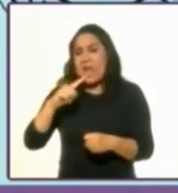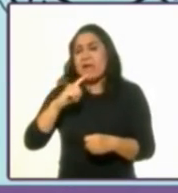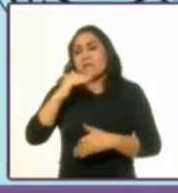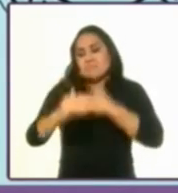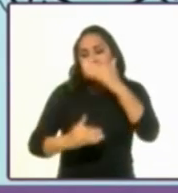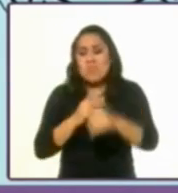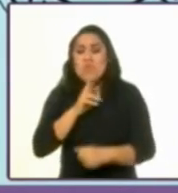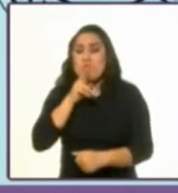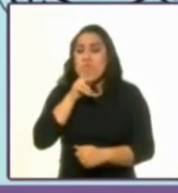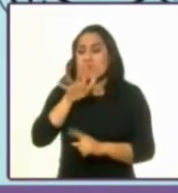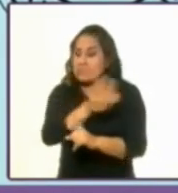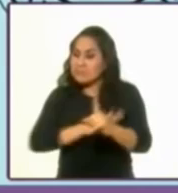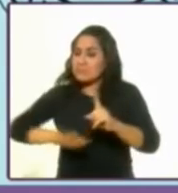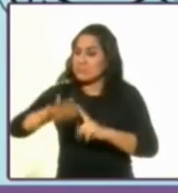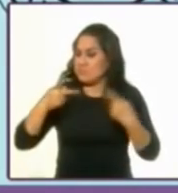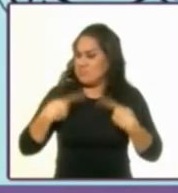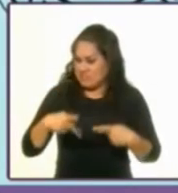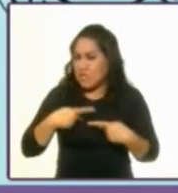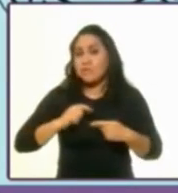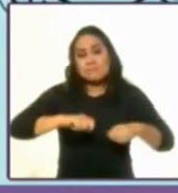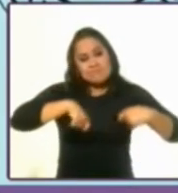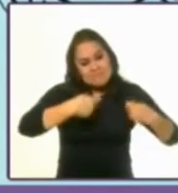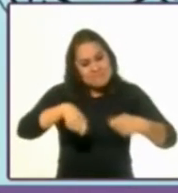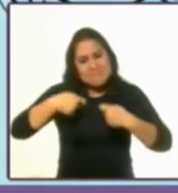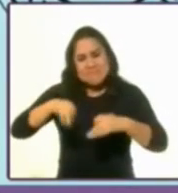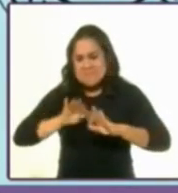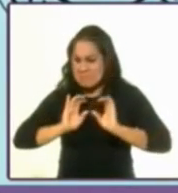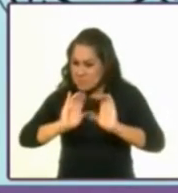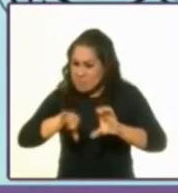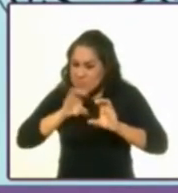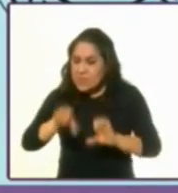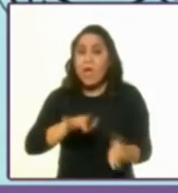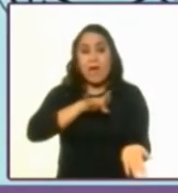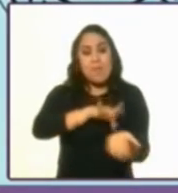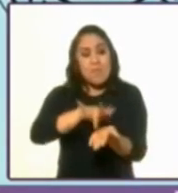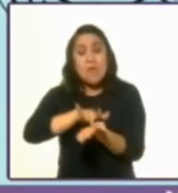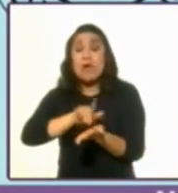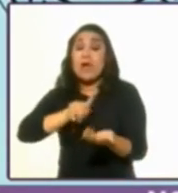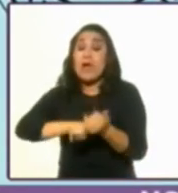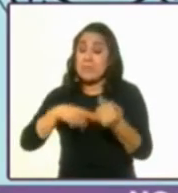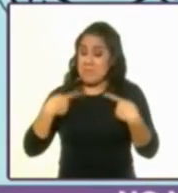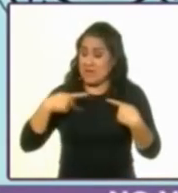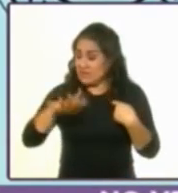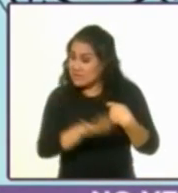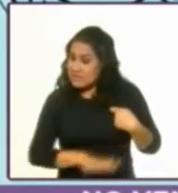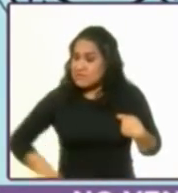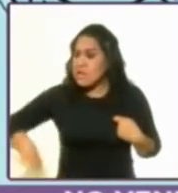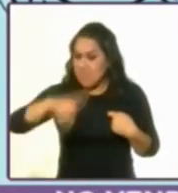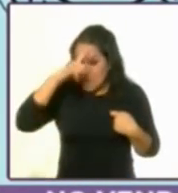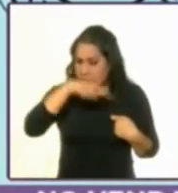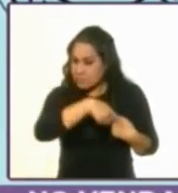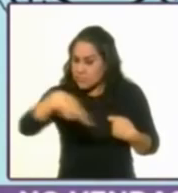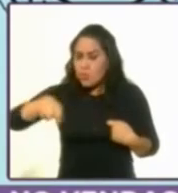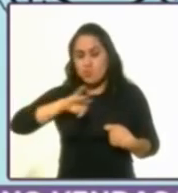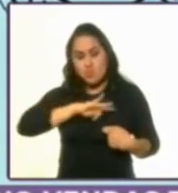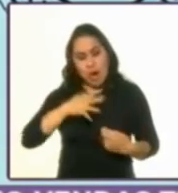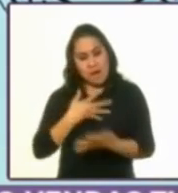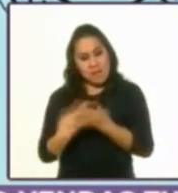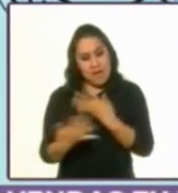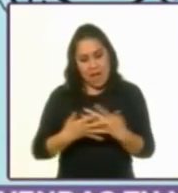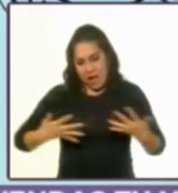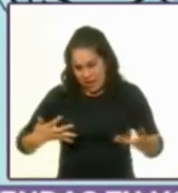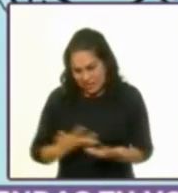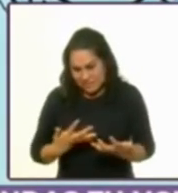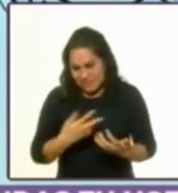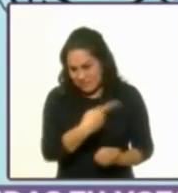y educación para la gente vamos a empoderar a los ciudadanos para que ellos puedan valerse por sí mismos por eso es